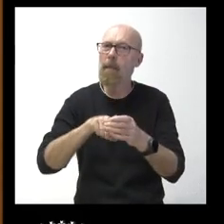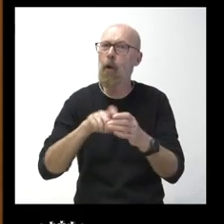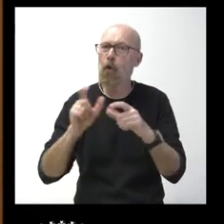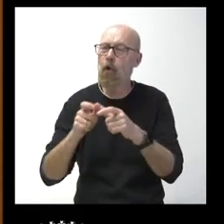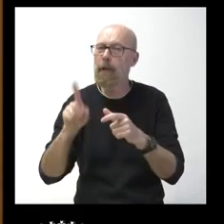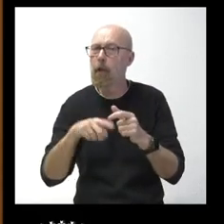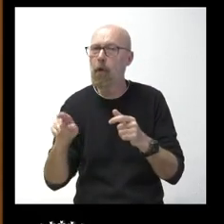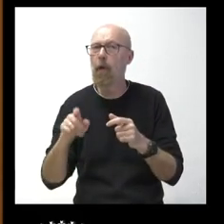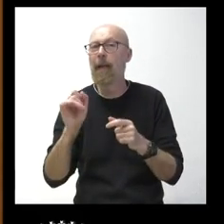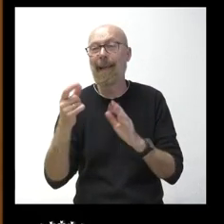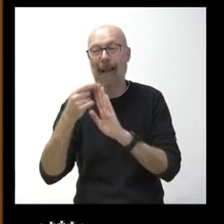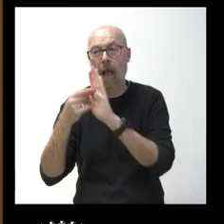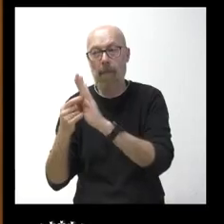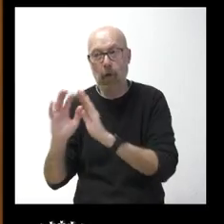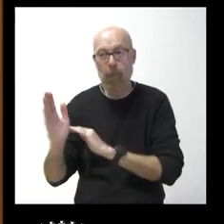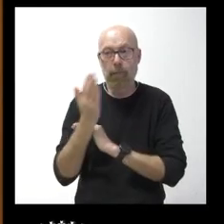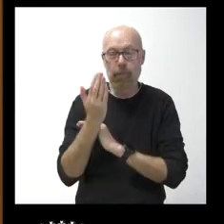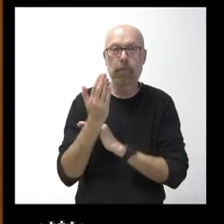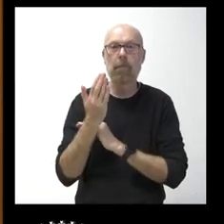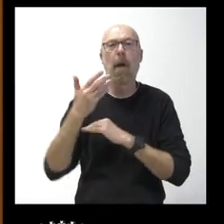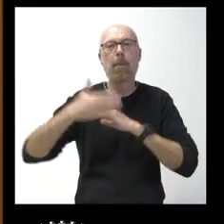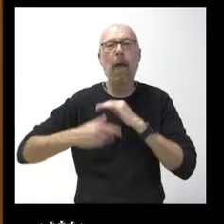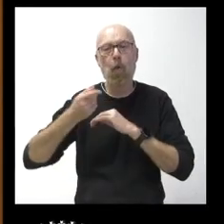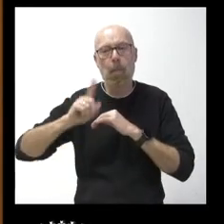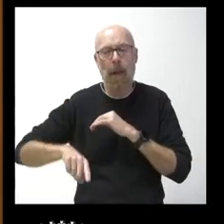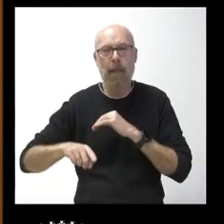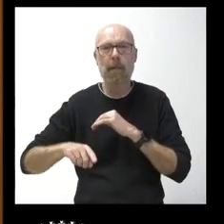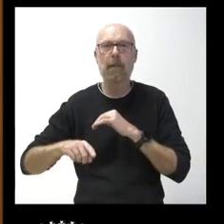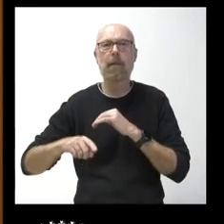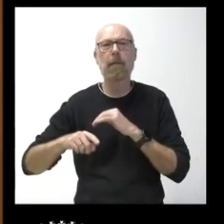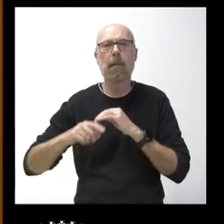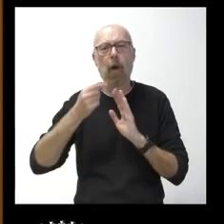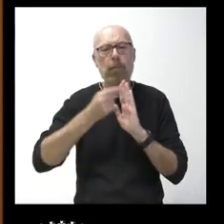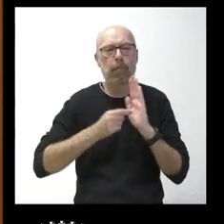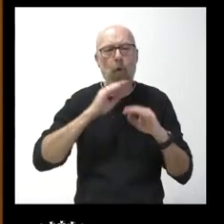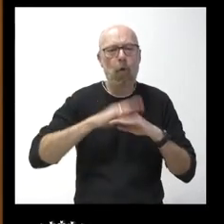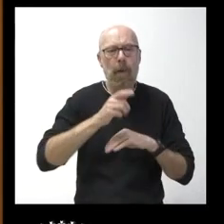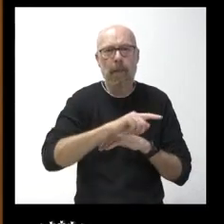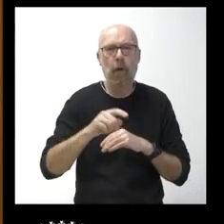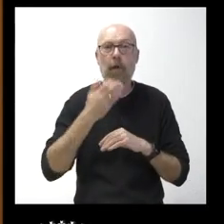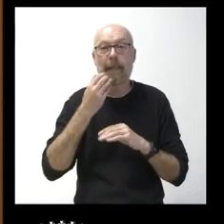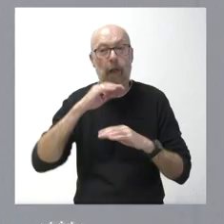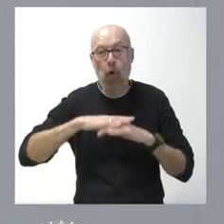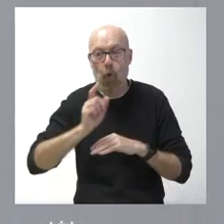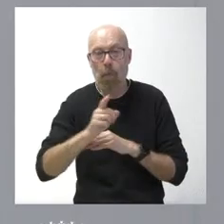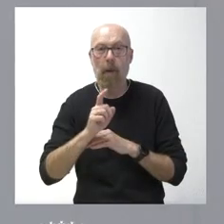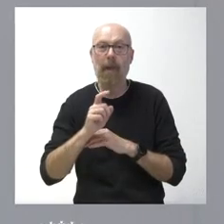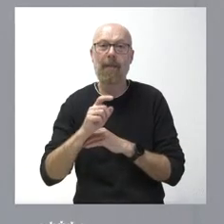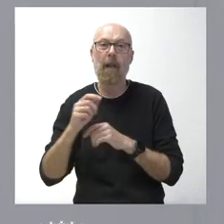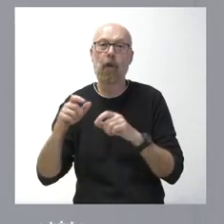requerimientos dado que si no se cumplen el plazo de un mes a di el Ministerio dan por disuelta la sociedad alta ciudad de vallad oliz Gracias